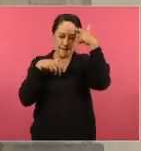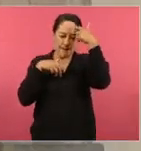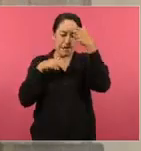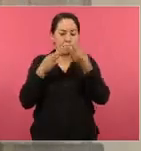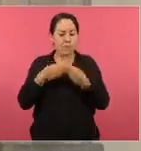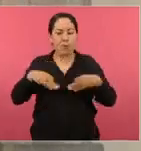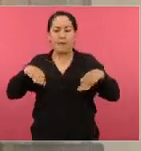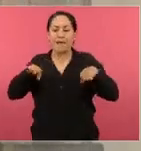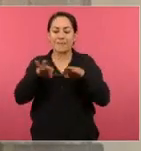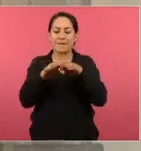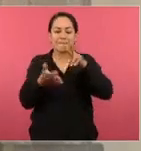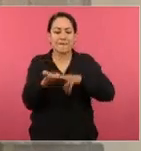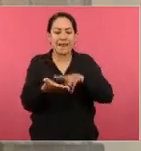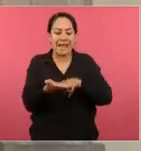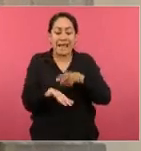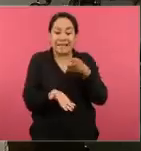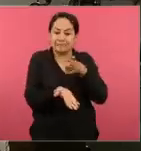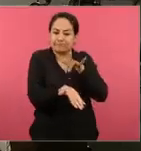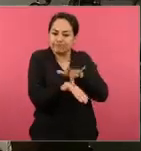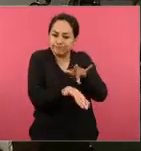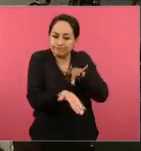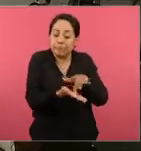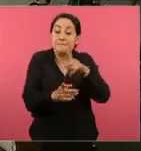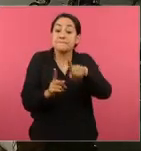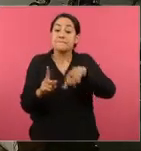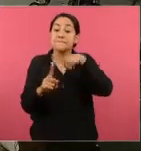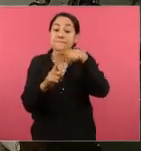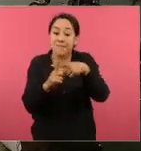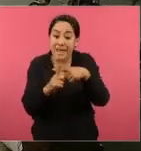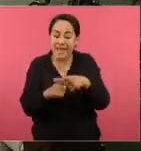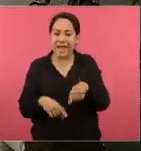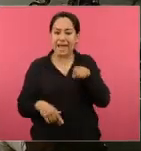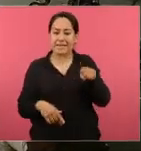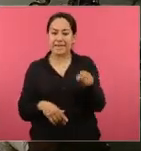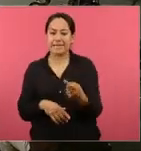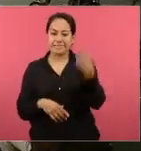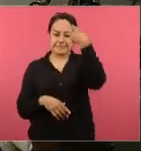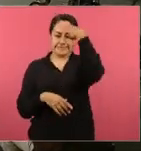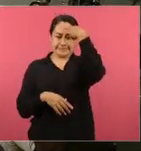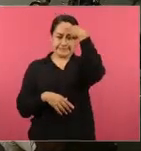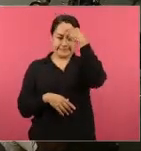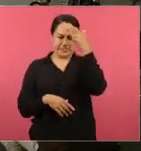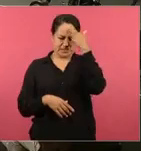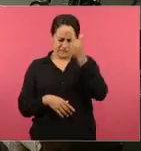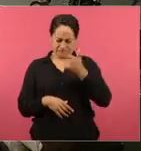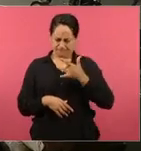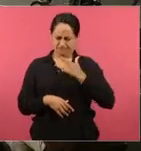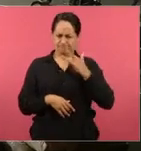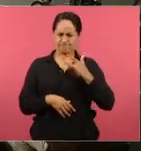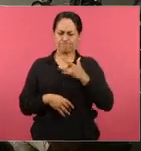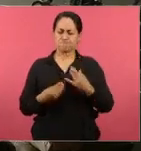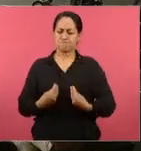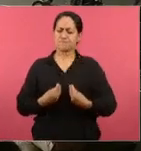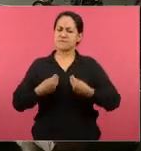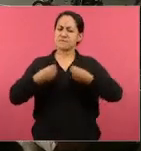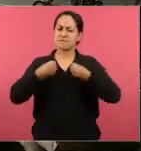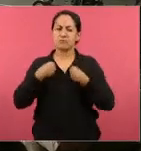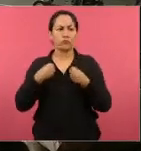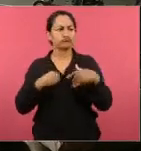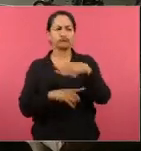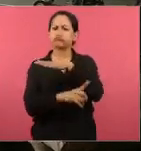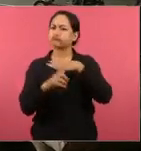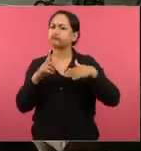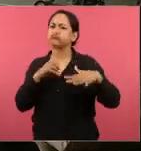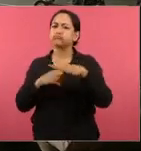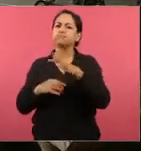básico. Pero además de eso, que también lo pueda aplicar en el contexto de algún problema ya